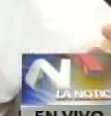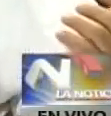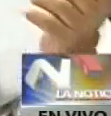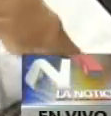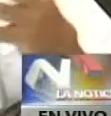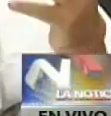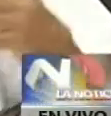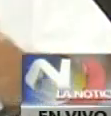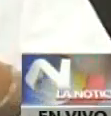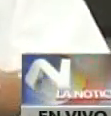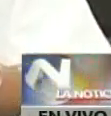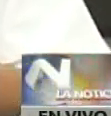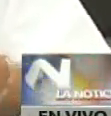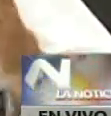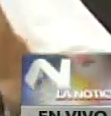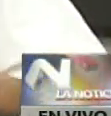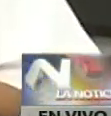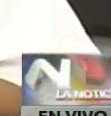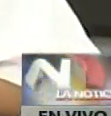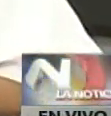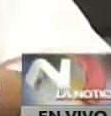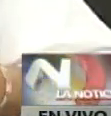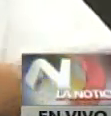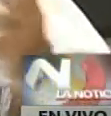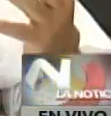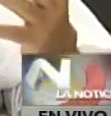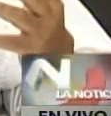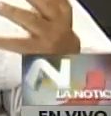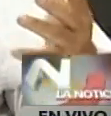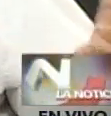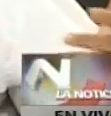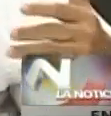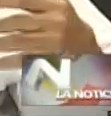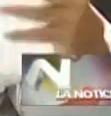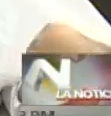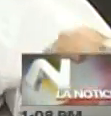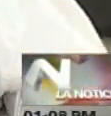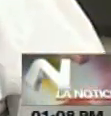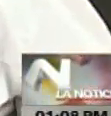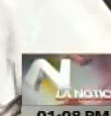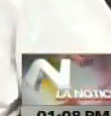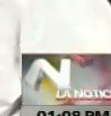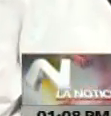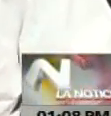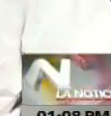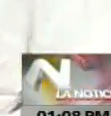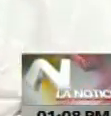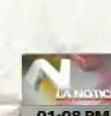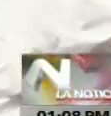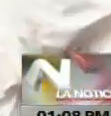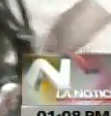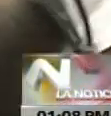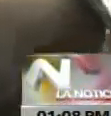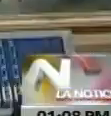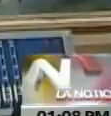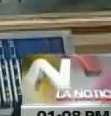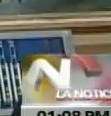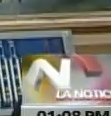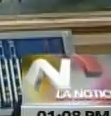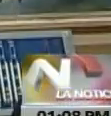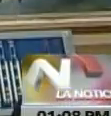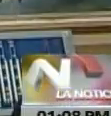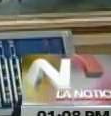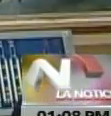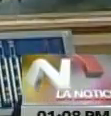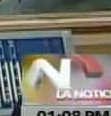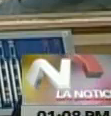vencido. Y de ahí en adelante fue otra historia. Igual que Sale el Sol. ¿Qué te pasa a ti? Tú sabes que había una leyenda urbana que